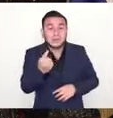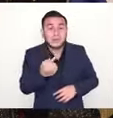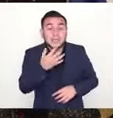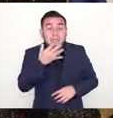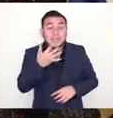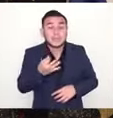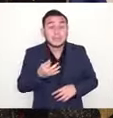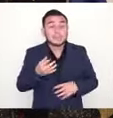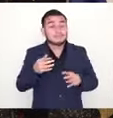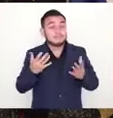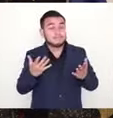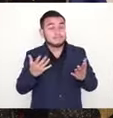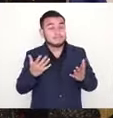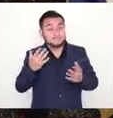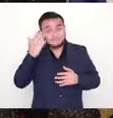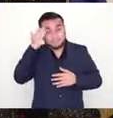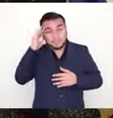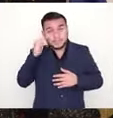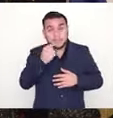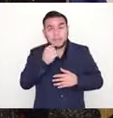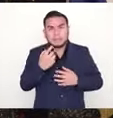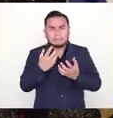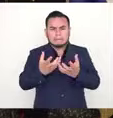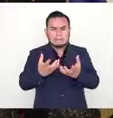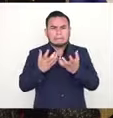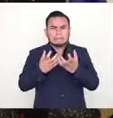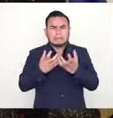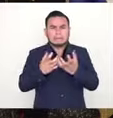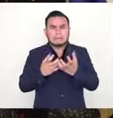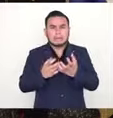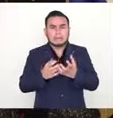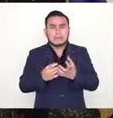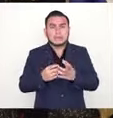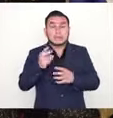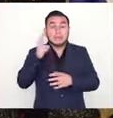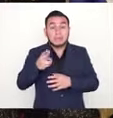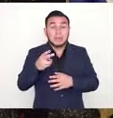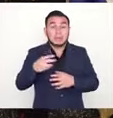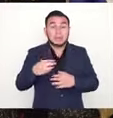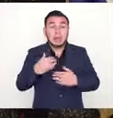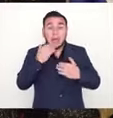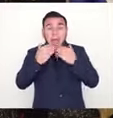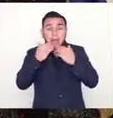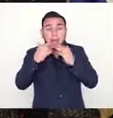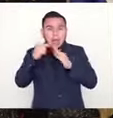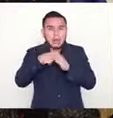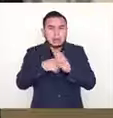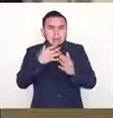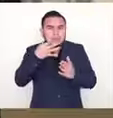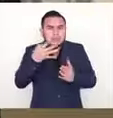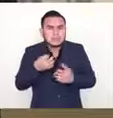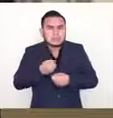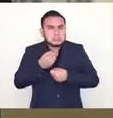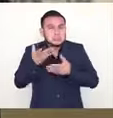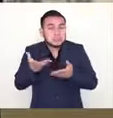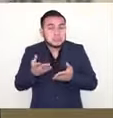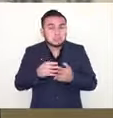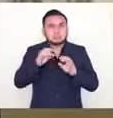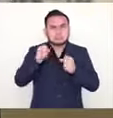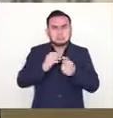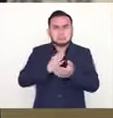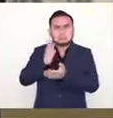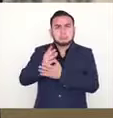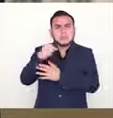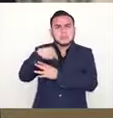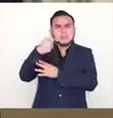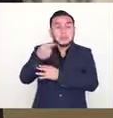porque parece no sé de quién va a entrenar a decenas de miles de reos a que digan el mismo discurso de hacer imposible pero pueden ir cuando quieran y si no